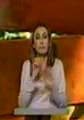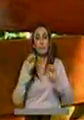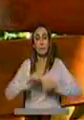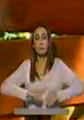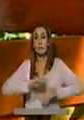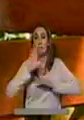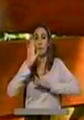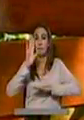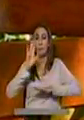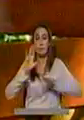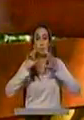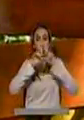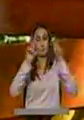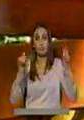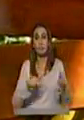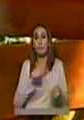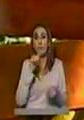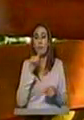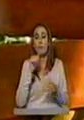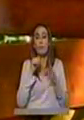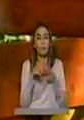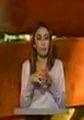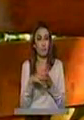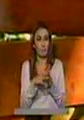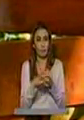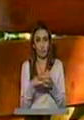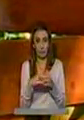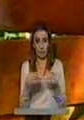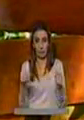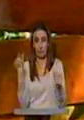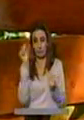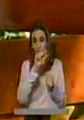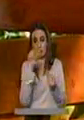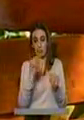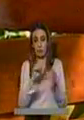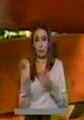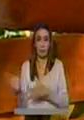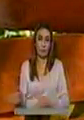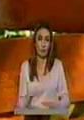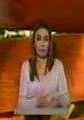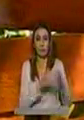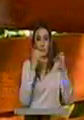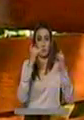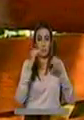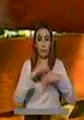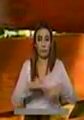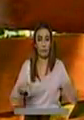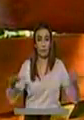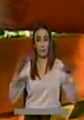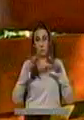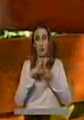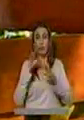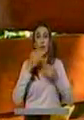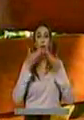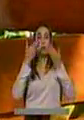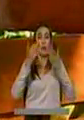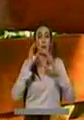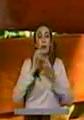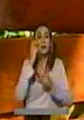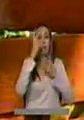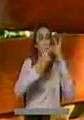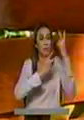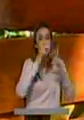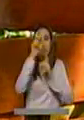sector privado para ofrecer servicios de calidad, a buen costo, competitivos, que traten bien a los visitantes y que les